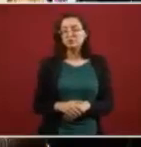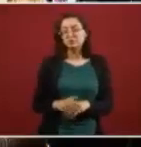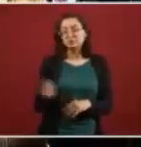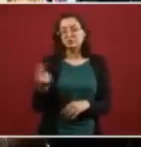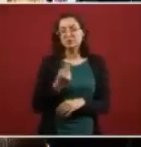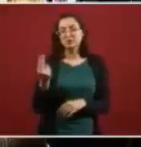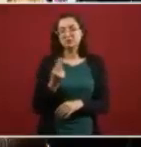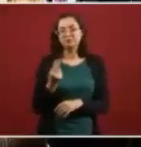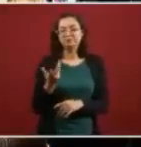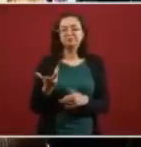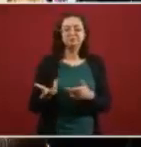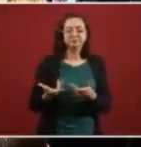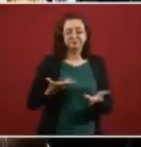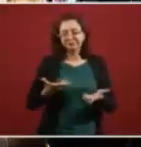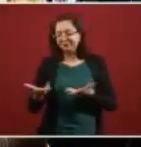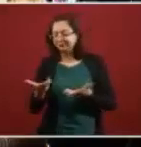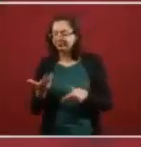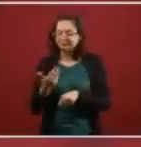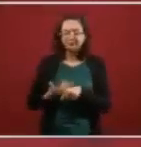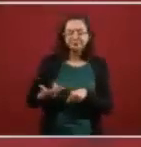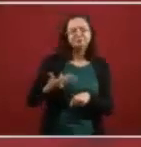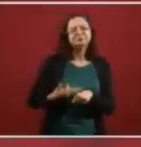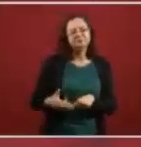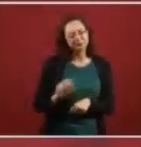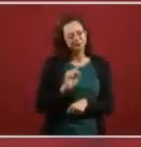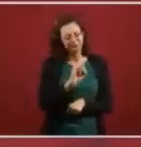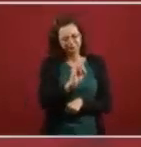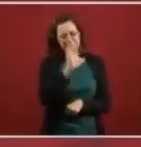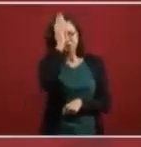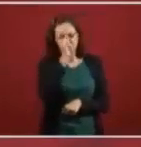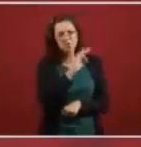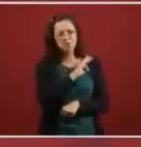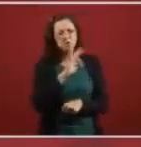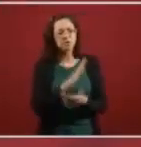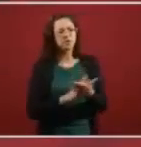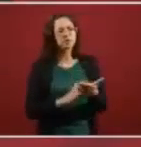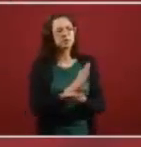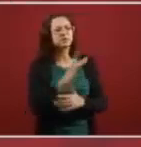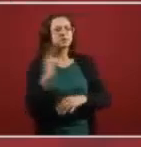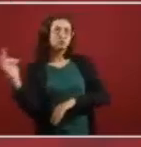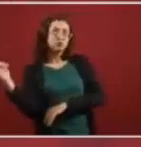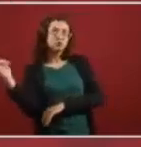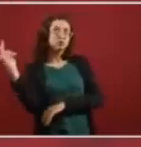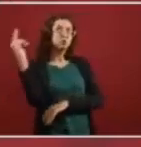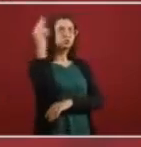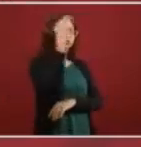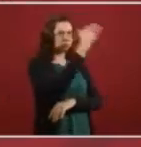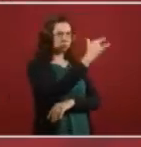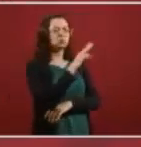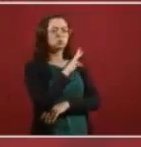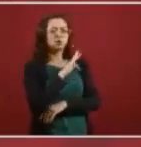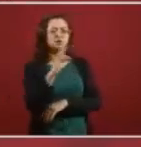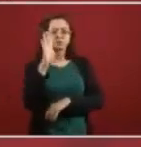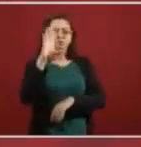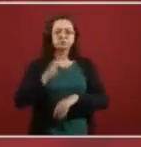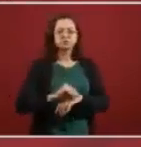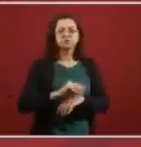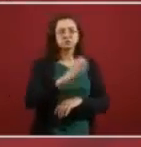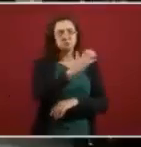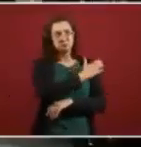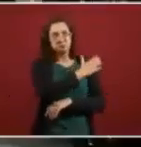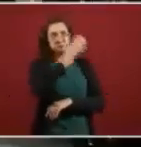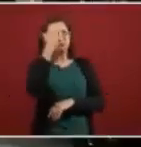y no hablar conmigo ministro si estamos de acuerdo con eso hacen por nuestro espacio a ellos